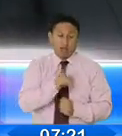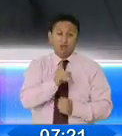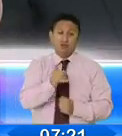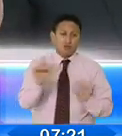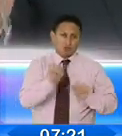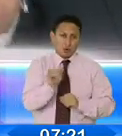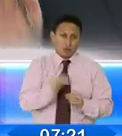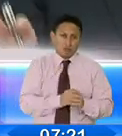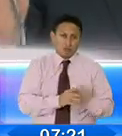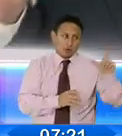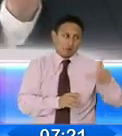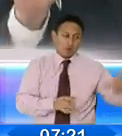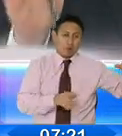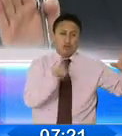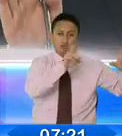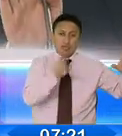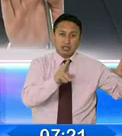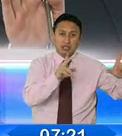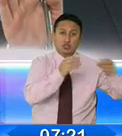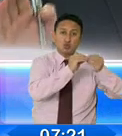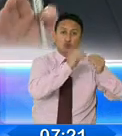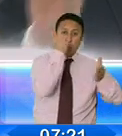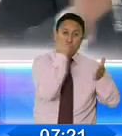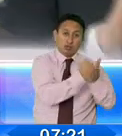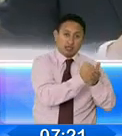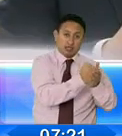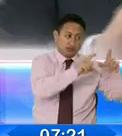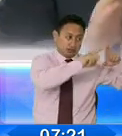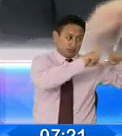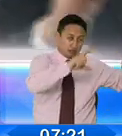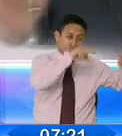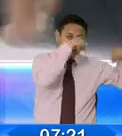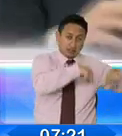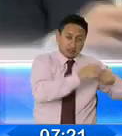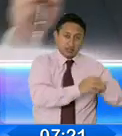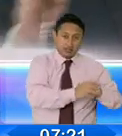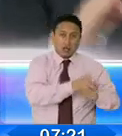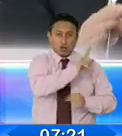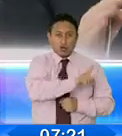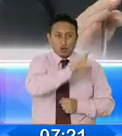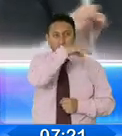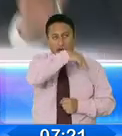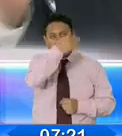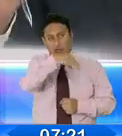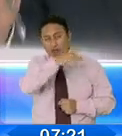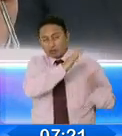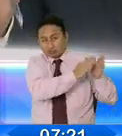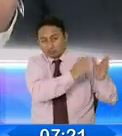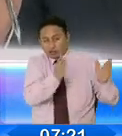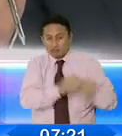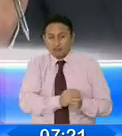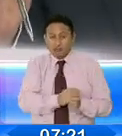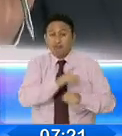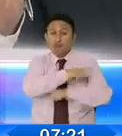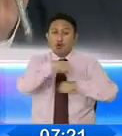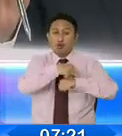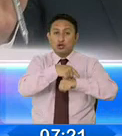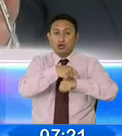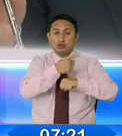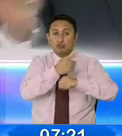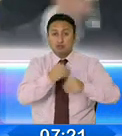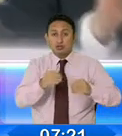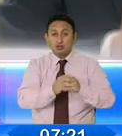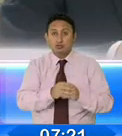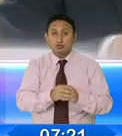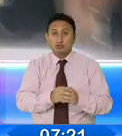esquema de restricción de placas, la placa correspondiente, el por número pares e impares. Se amplía el horario, si usted es impar, antes